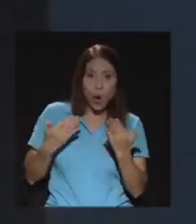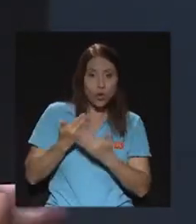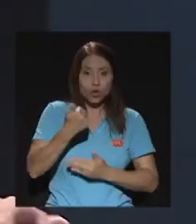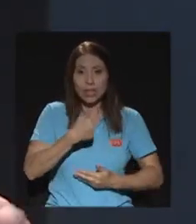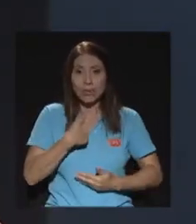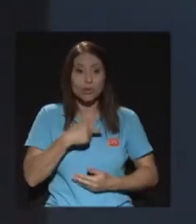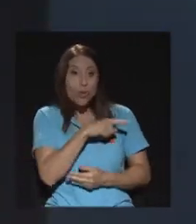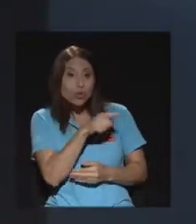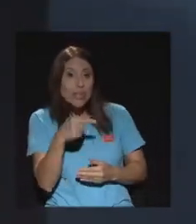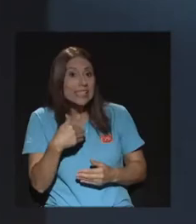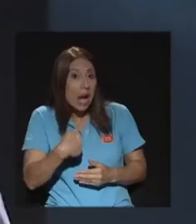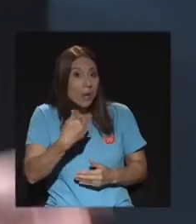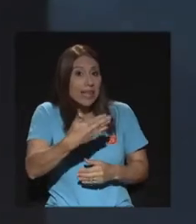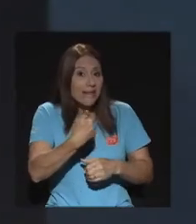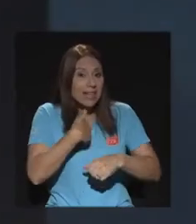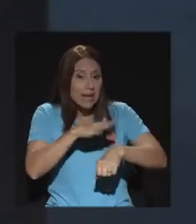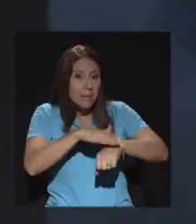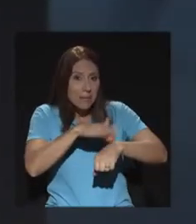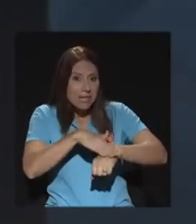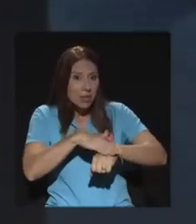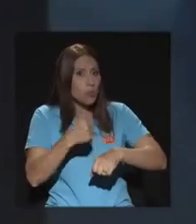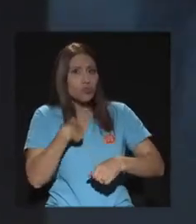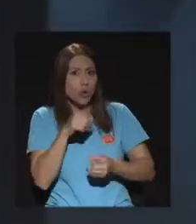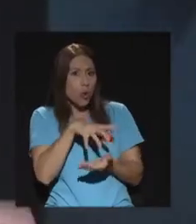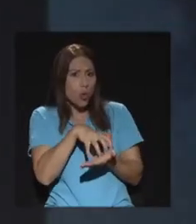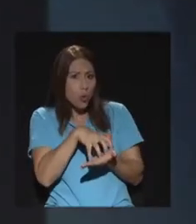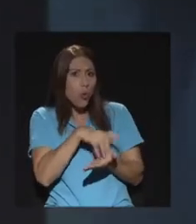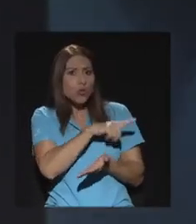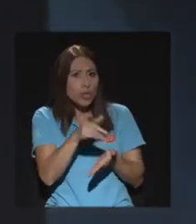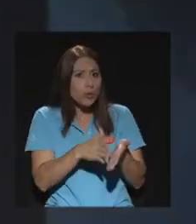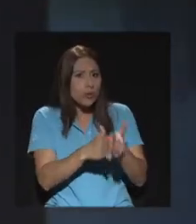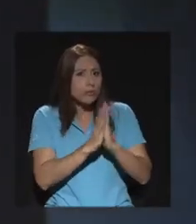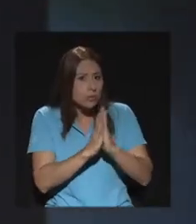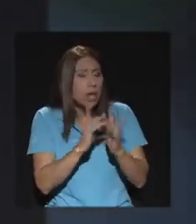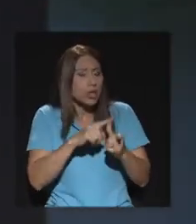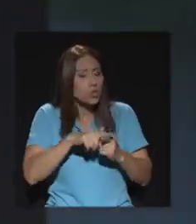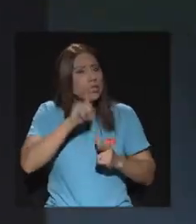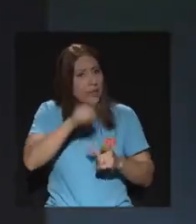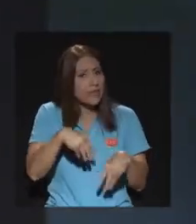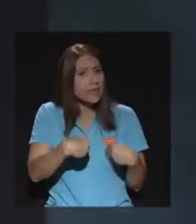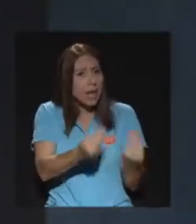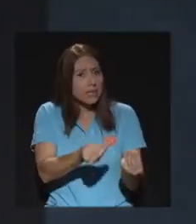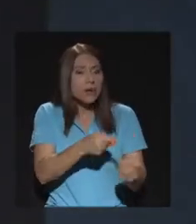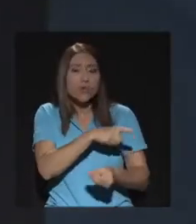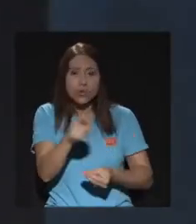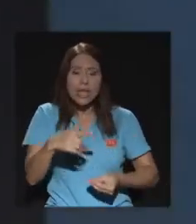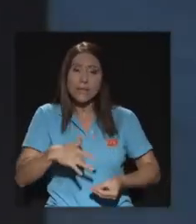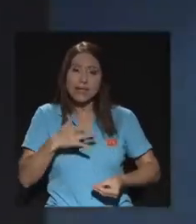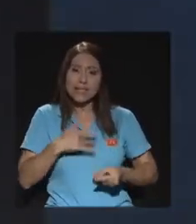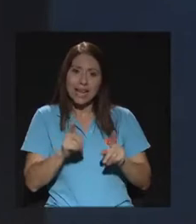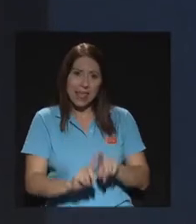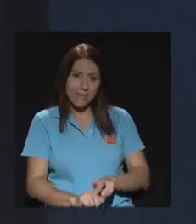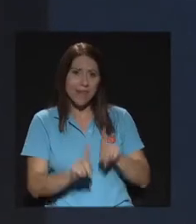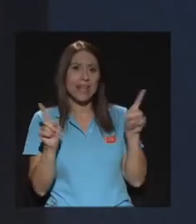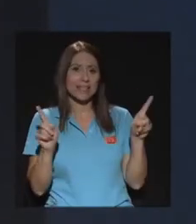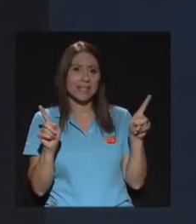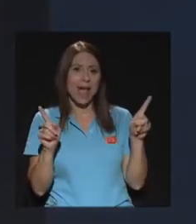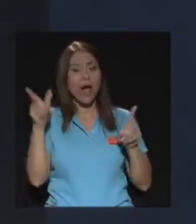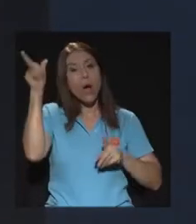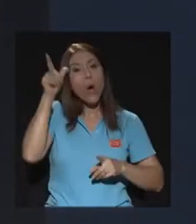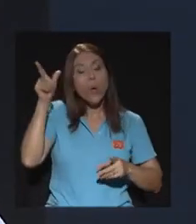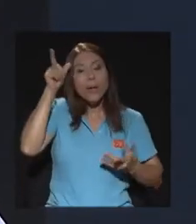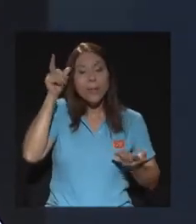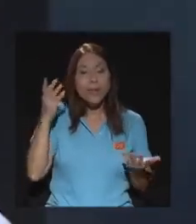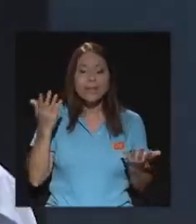permiso, no tengo la menor duda, ustedes lo han solicitado de forma dual, no hay por qué no darles y ustedes van a sentir la diferencia. Obviamente